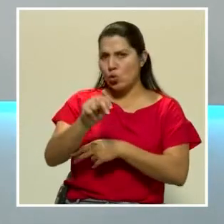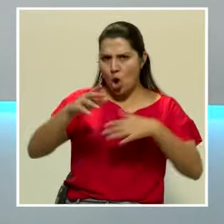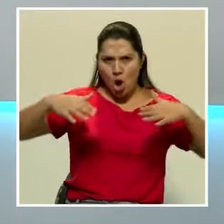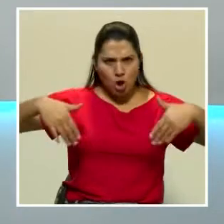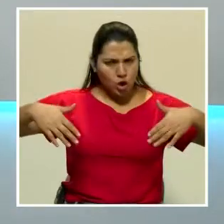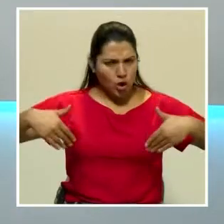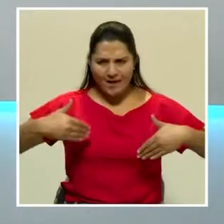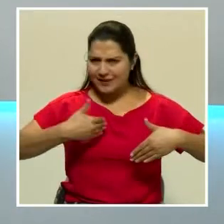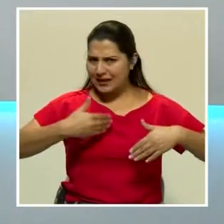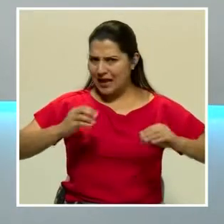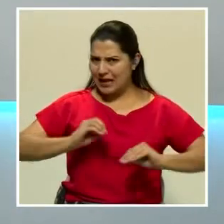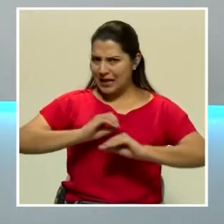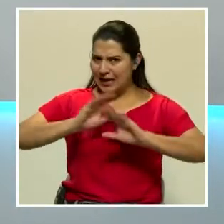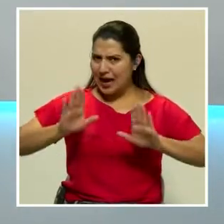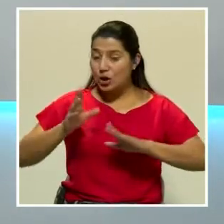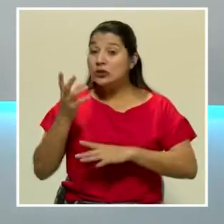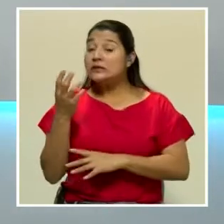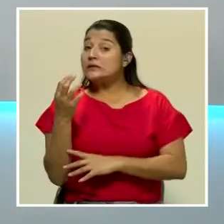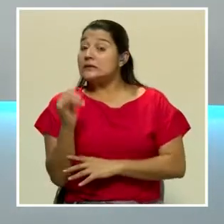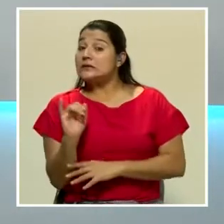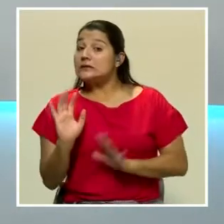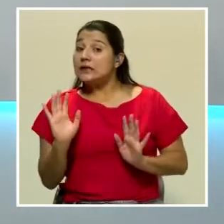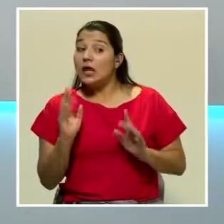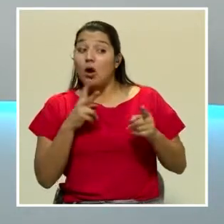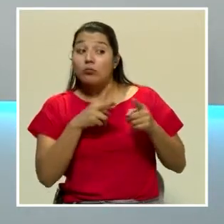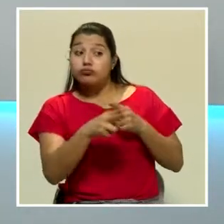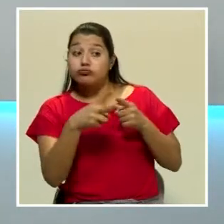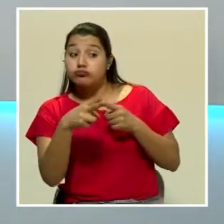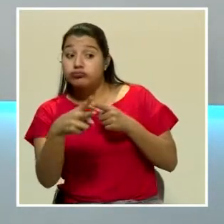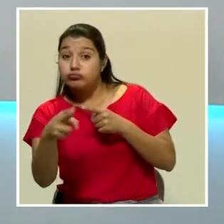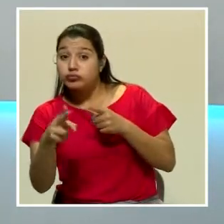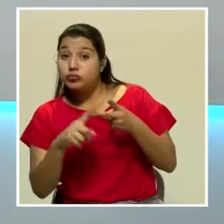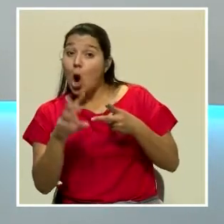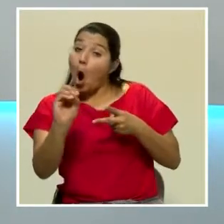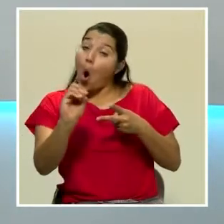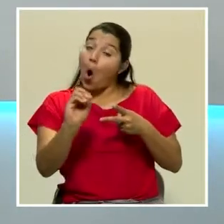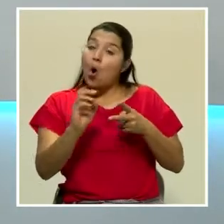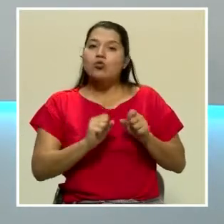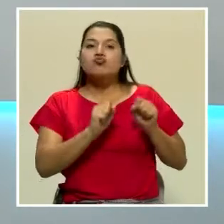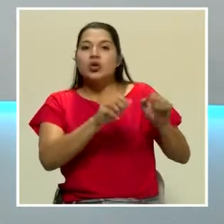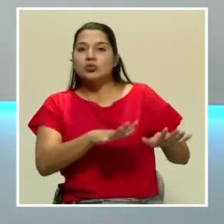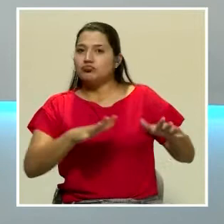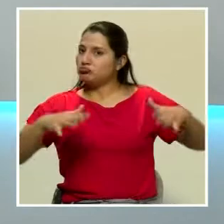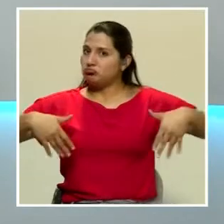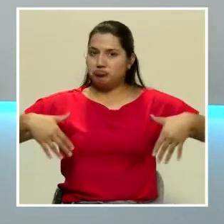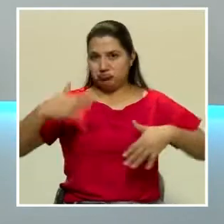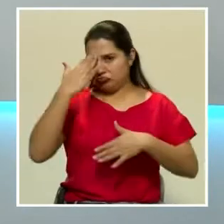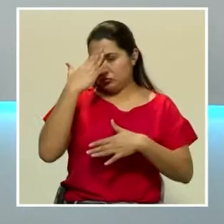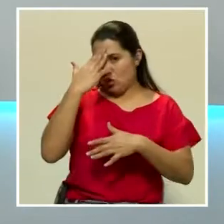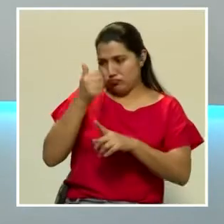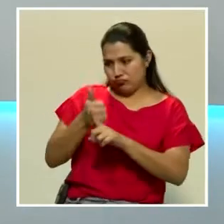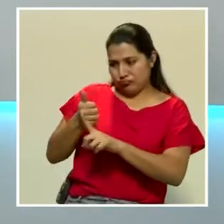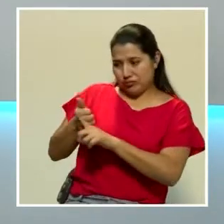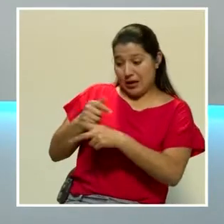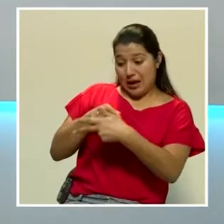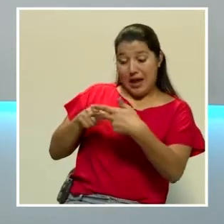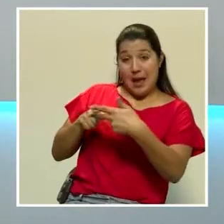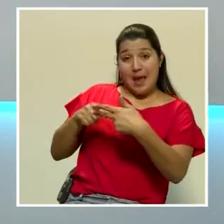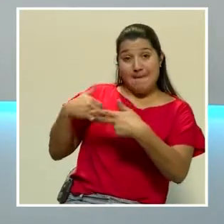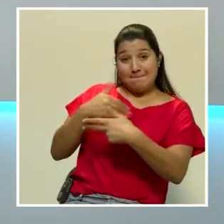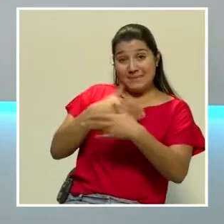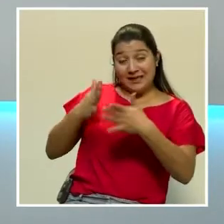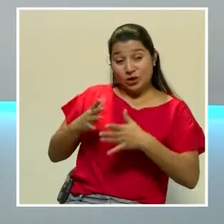claro si fue directamente un despido o una renuncia, pues el Ministerio de la Comunicación, el